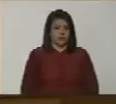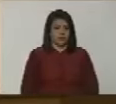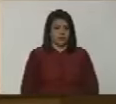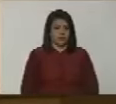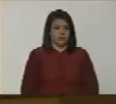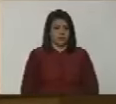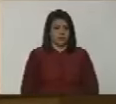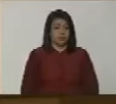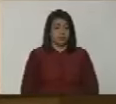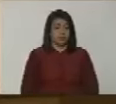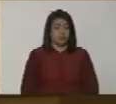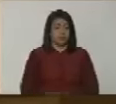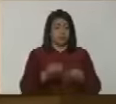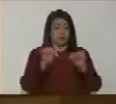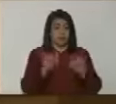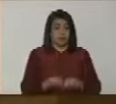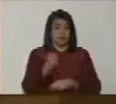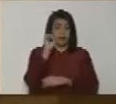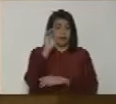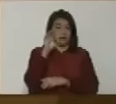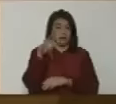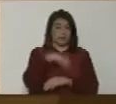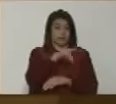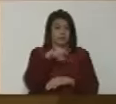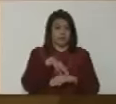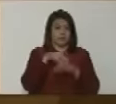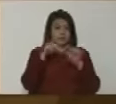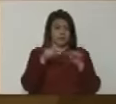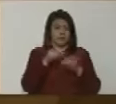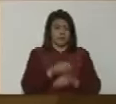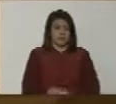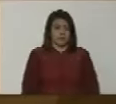Por lo cual, desde este Parlamento Nacional,